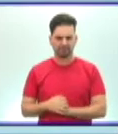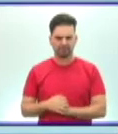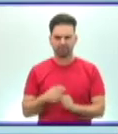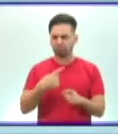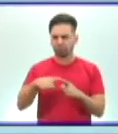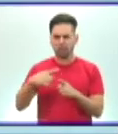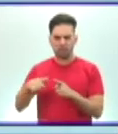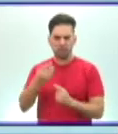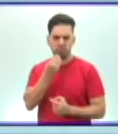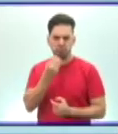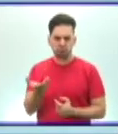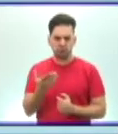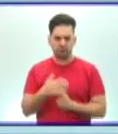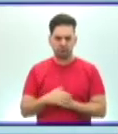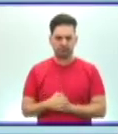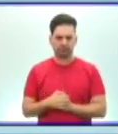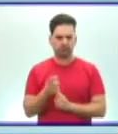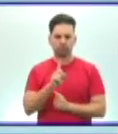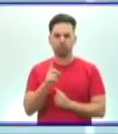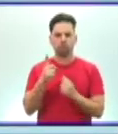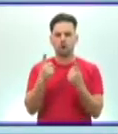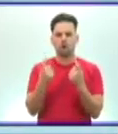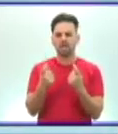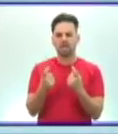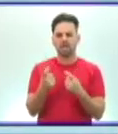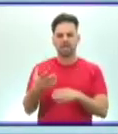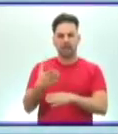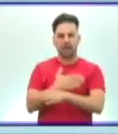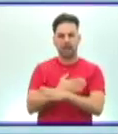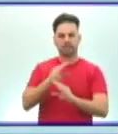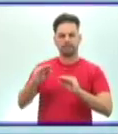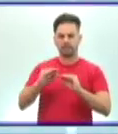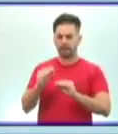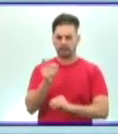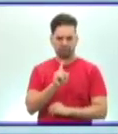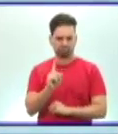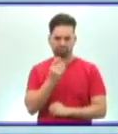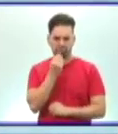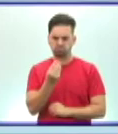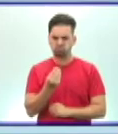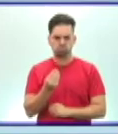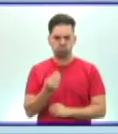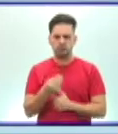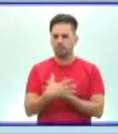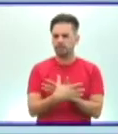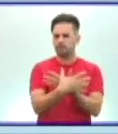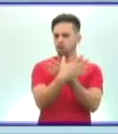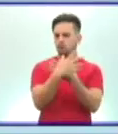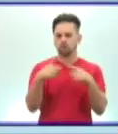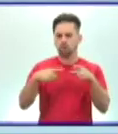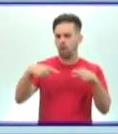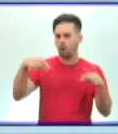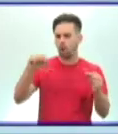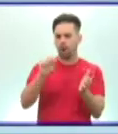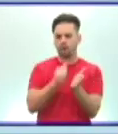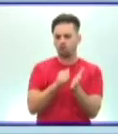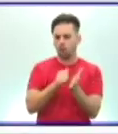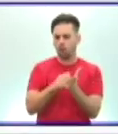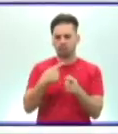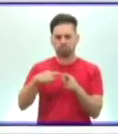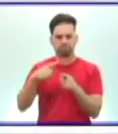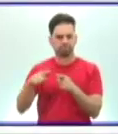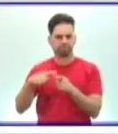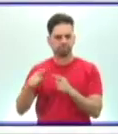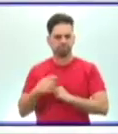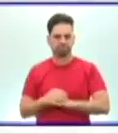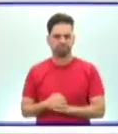es observable y no necesitan una preparación previa. Pueden ser insectos, hojas de plantas, rocas, etc. Para observar con